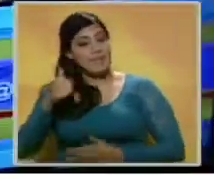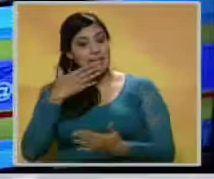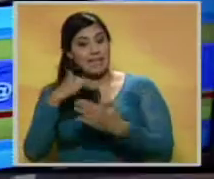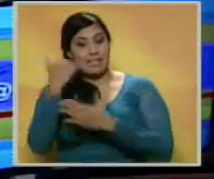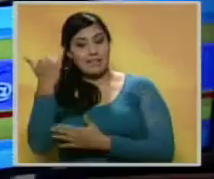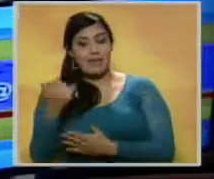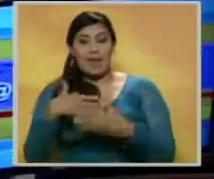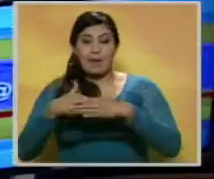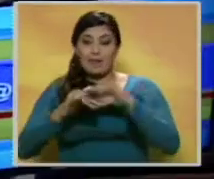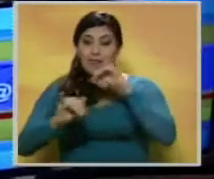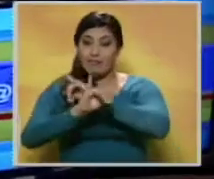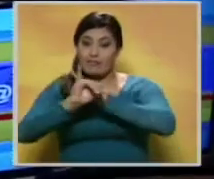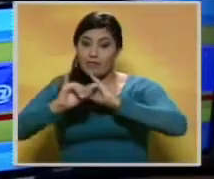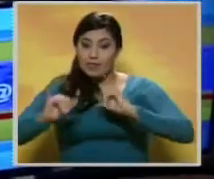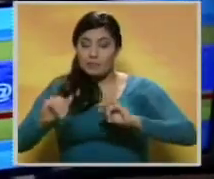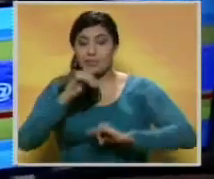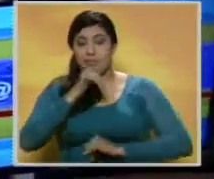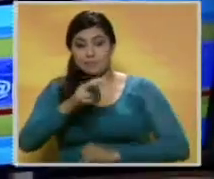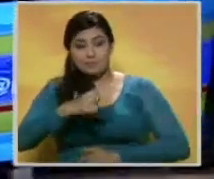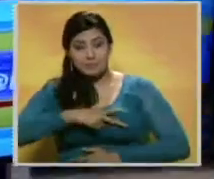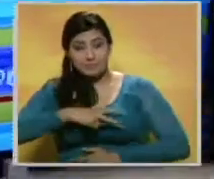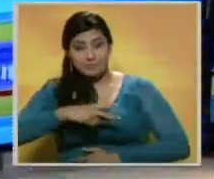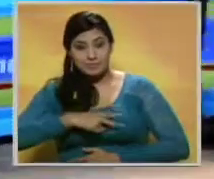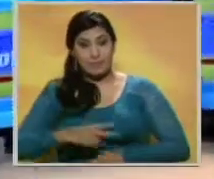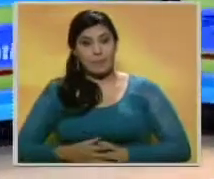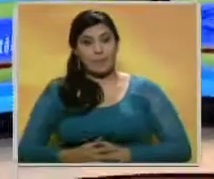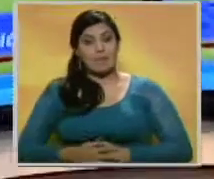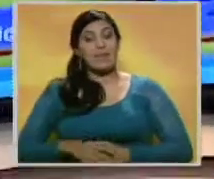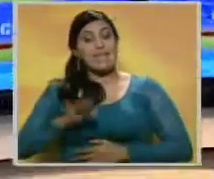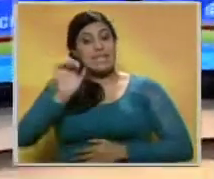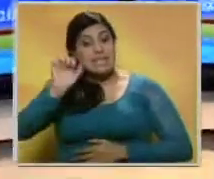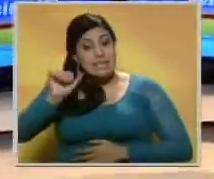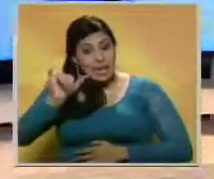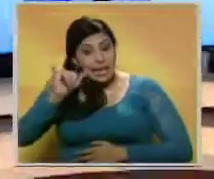Federica. Amigos, hasta aquí la presente emisión de su Noticiero Venevisión. Y